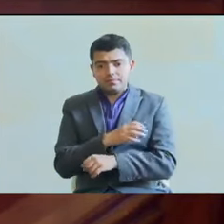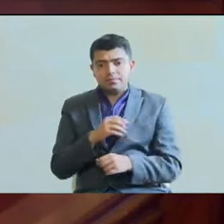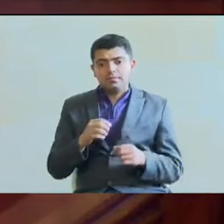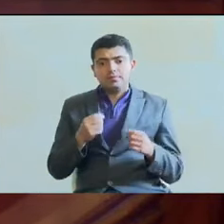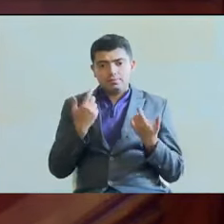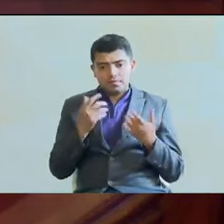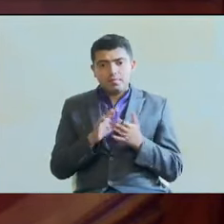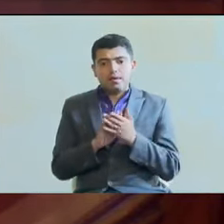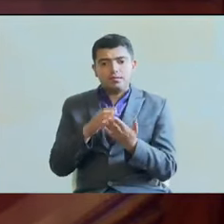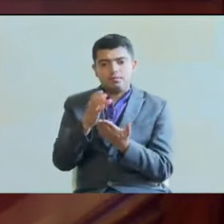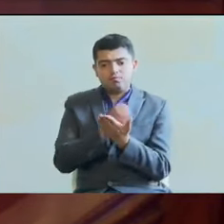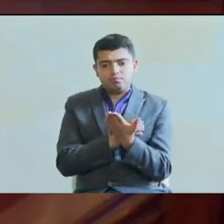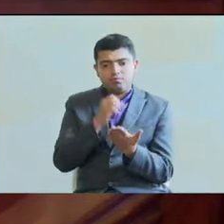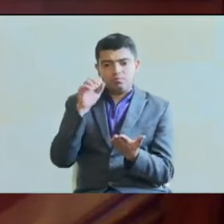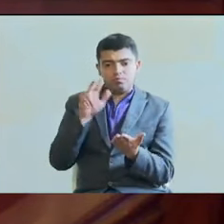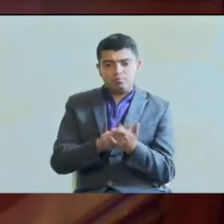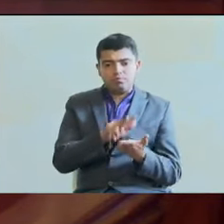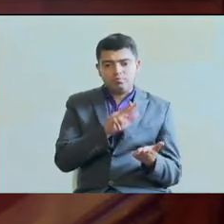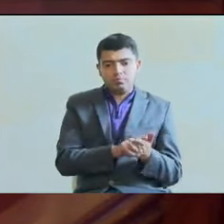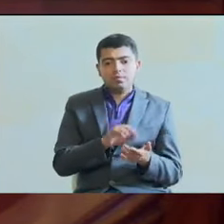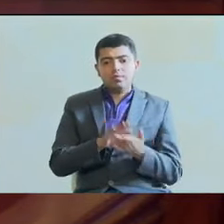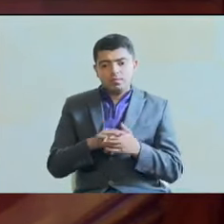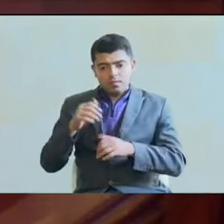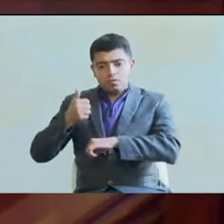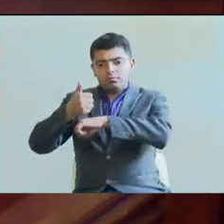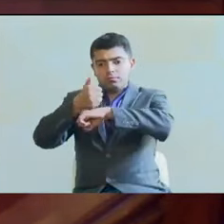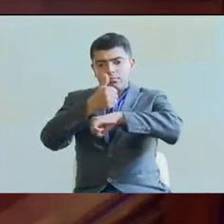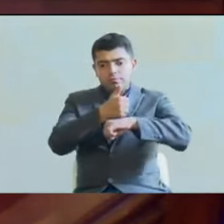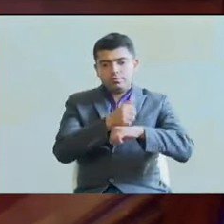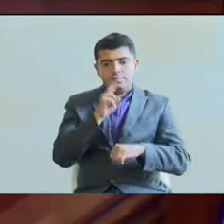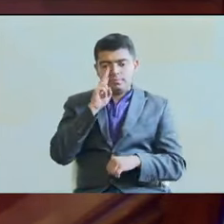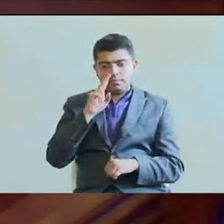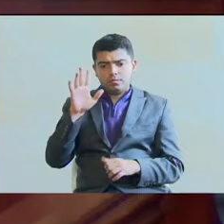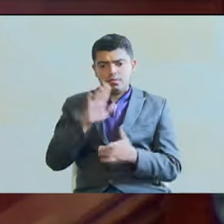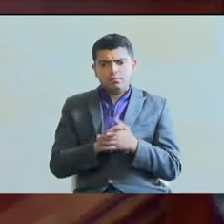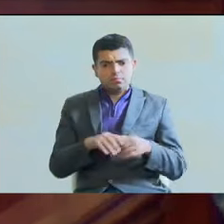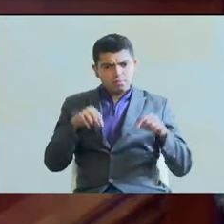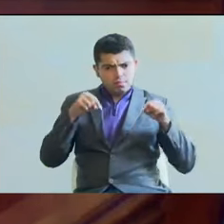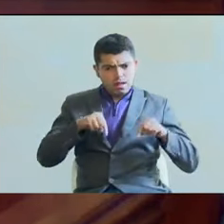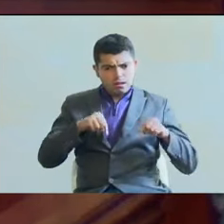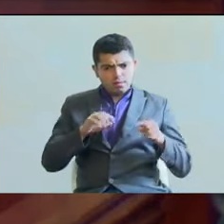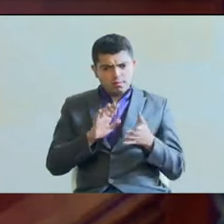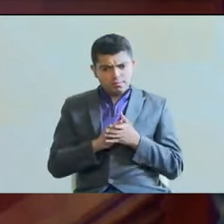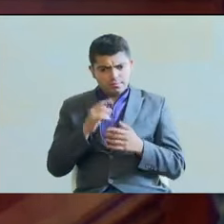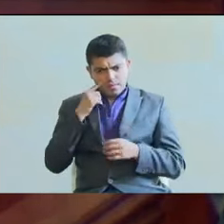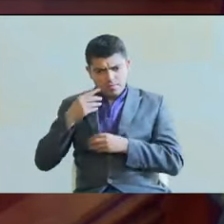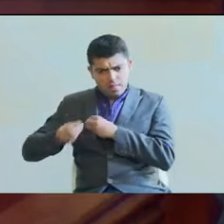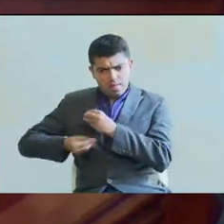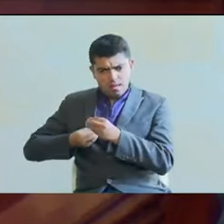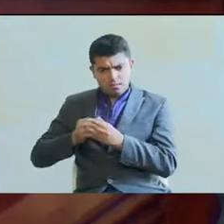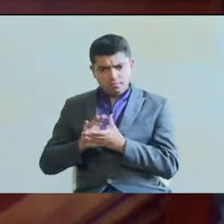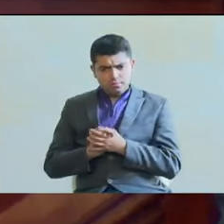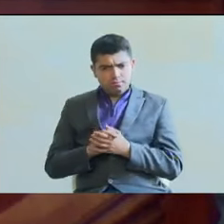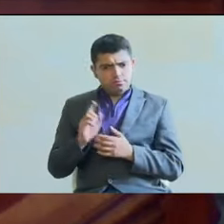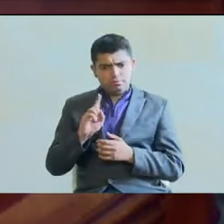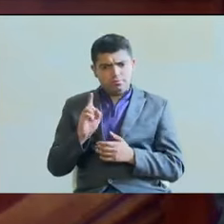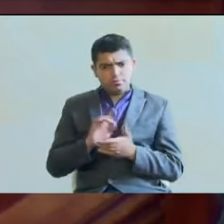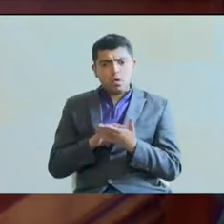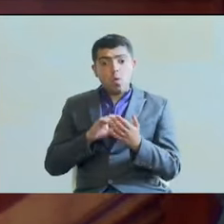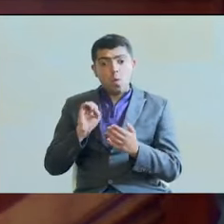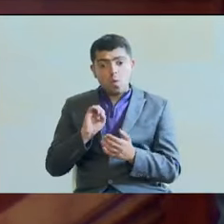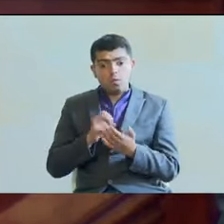certificada por las autoridades nacionales de manera que aquí no hay ningún ceslo Este no es un proyecto